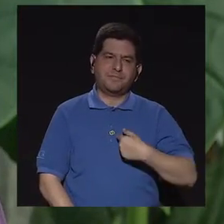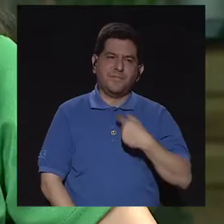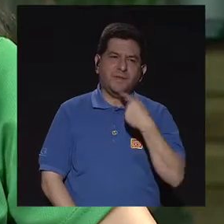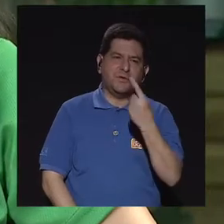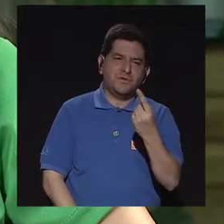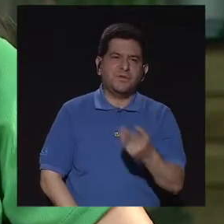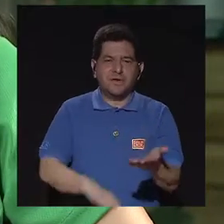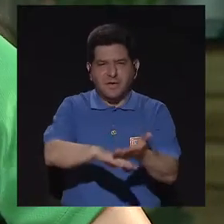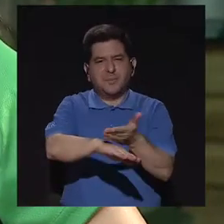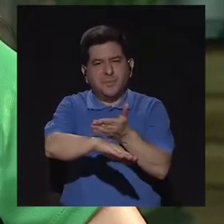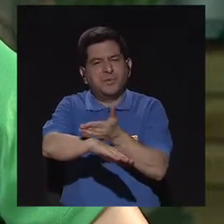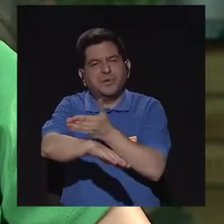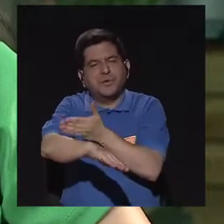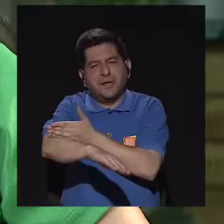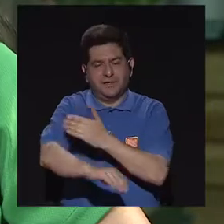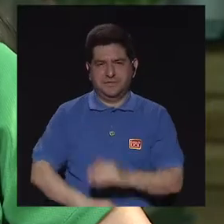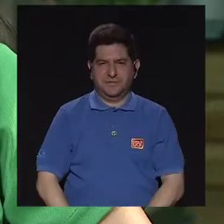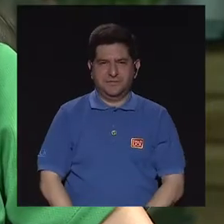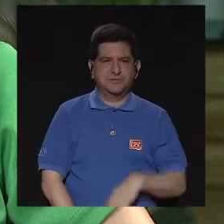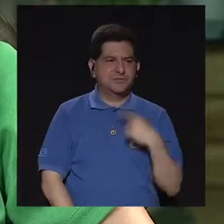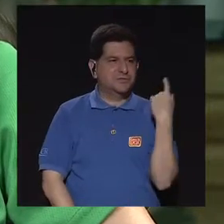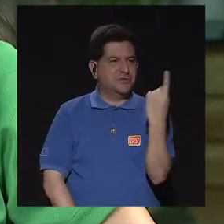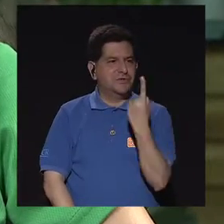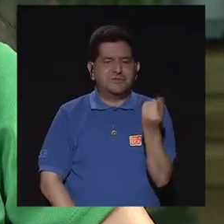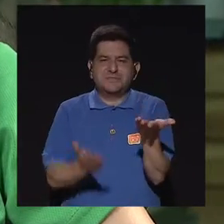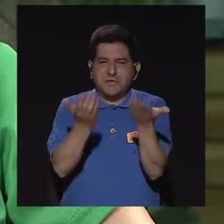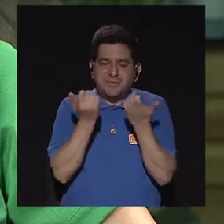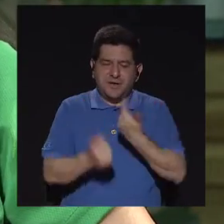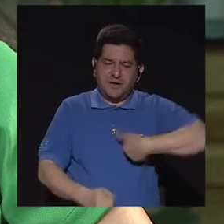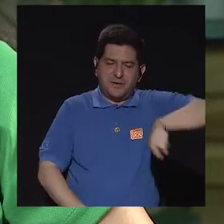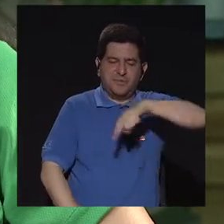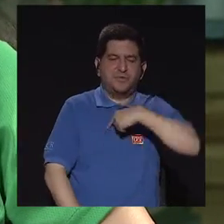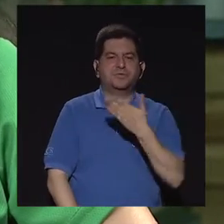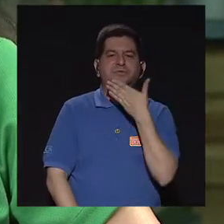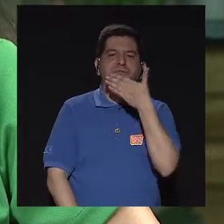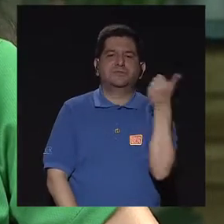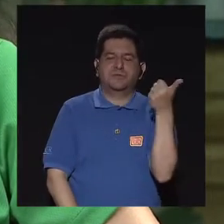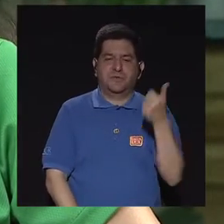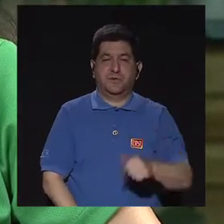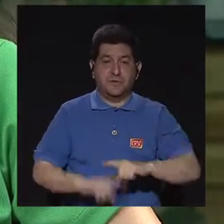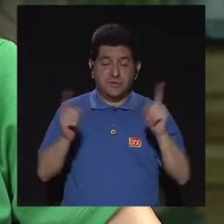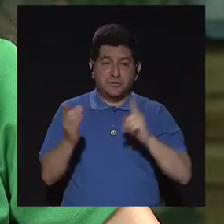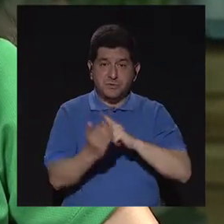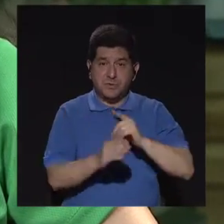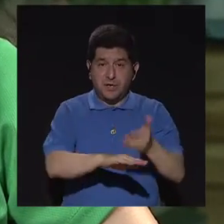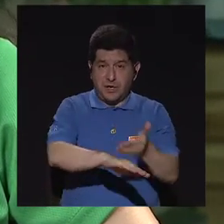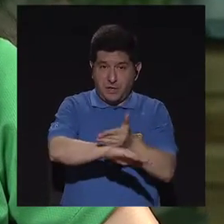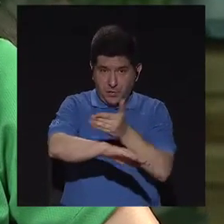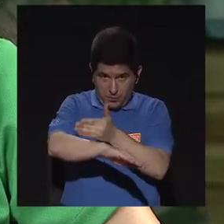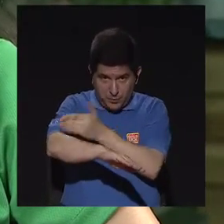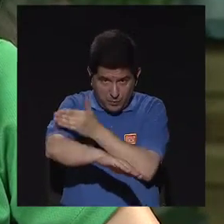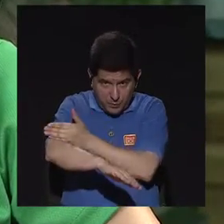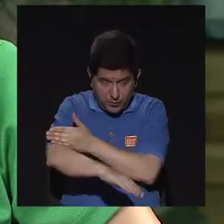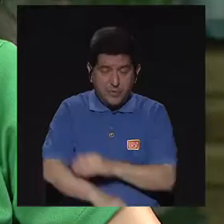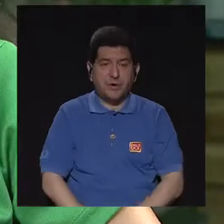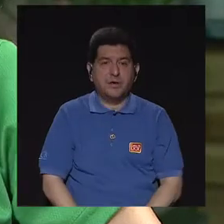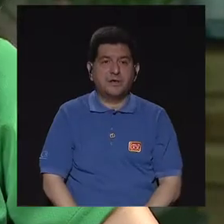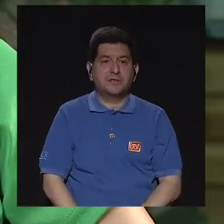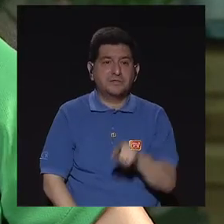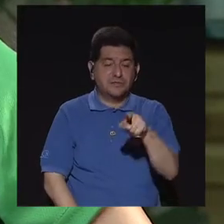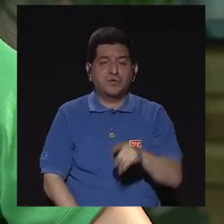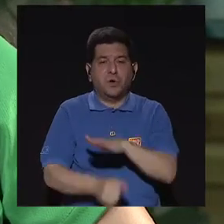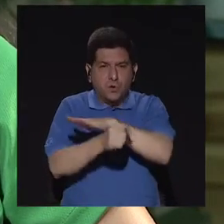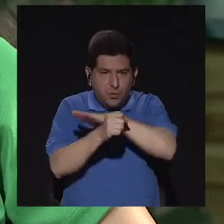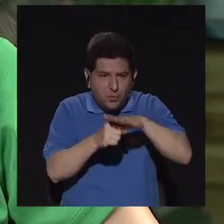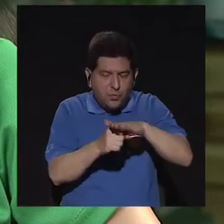Yo diría que progreso. O sea, siempre queremos estar mejor, pero creo que un progreso como de una manera